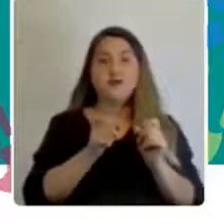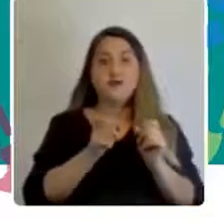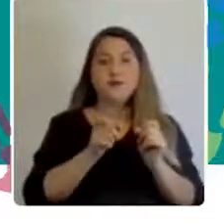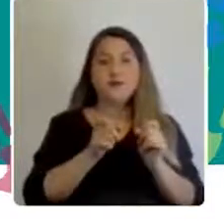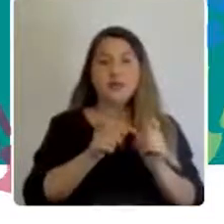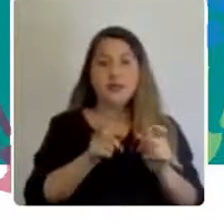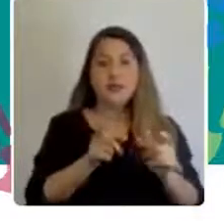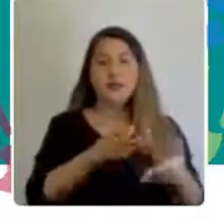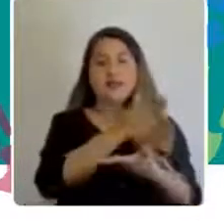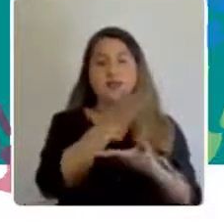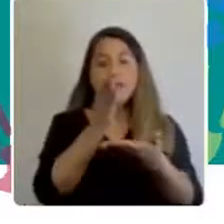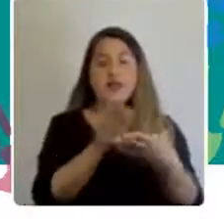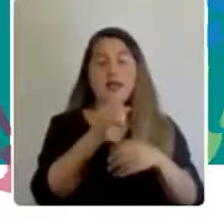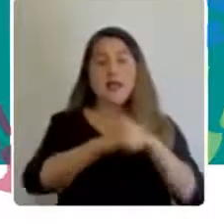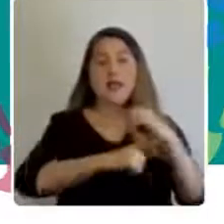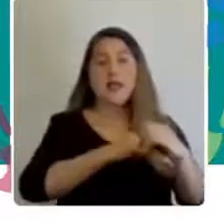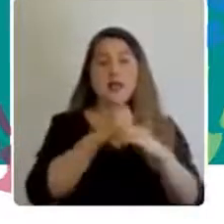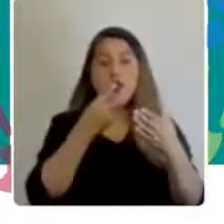2018,